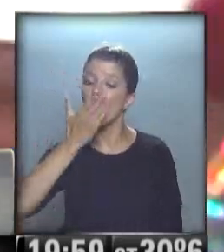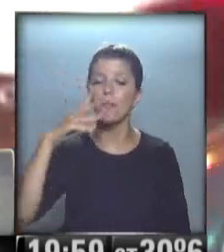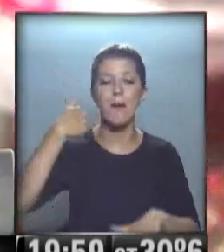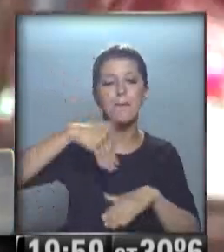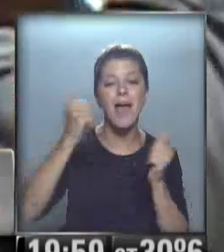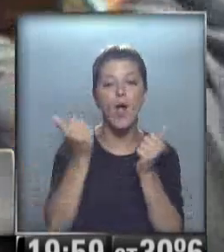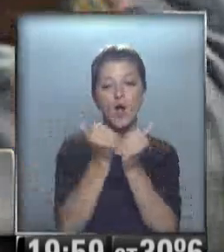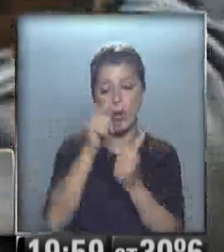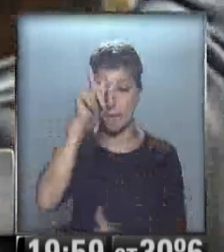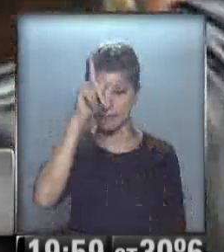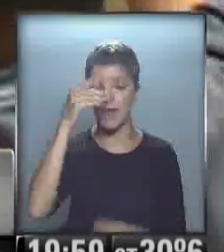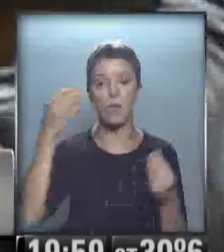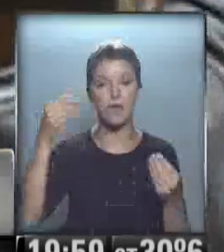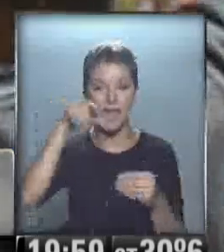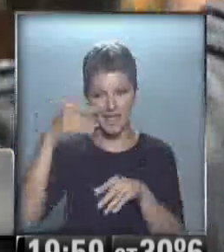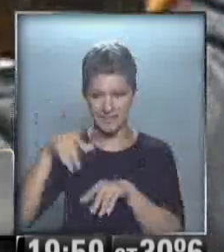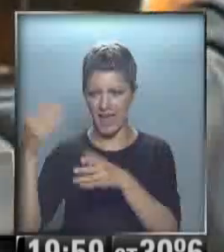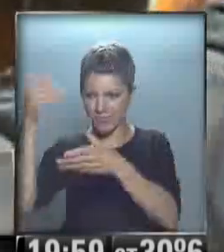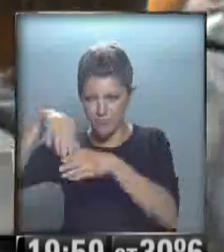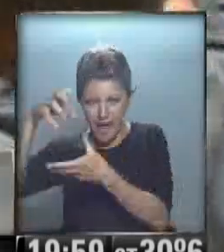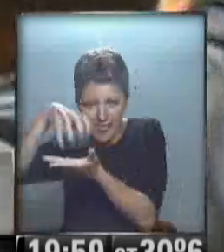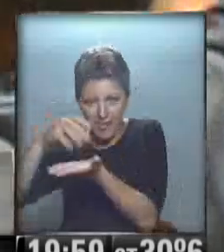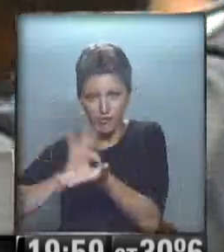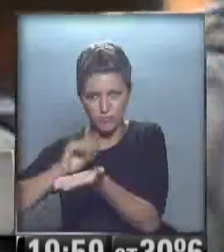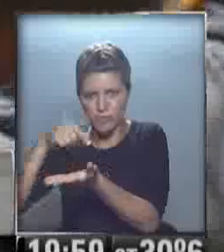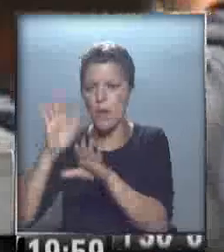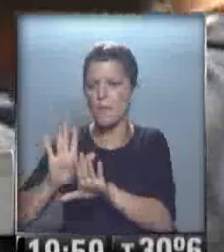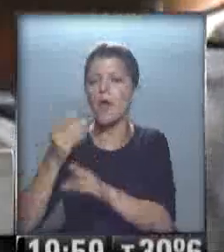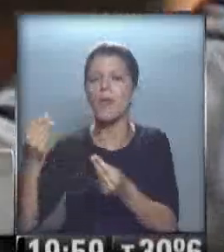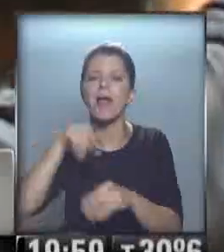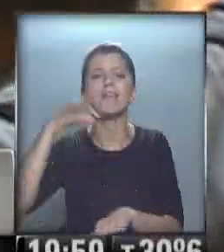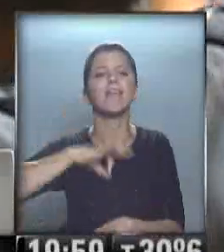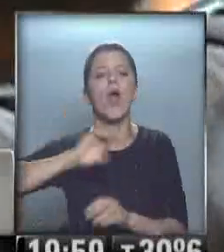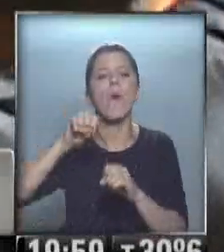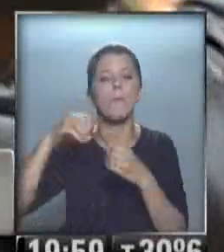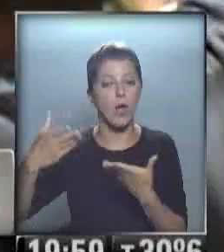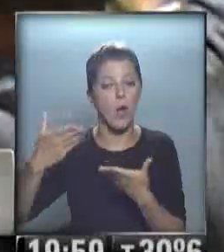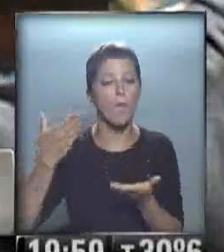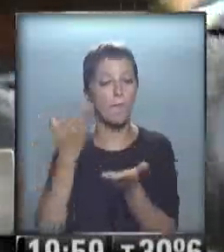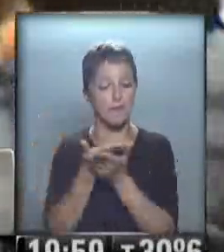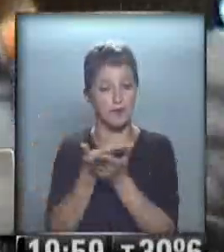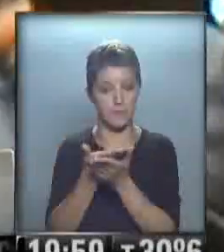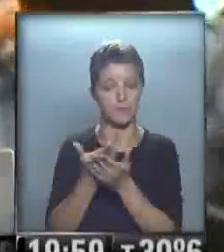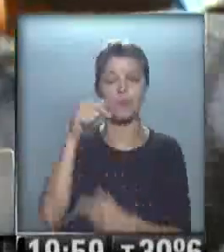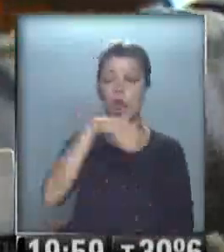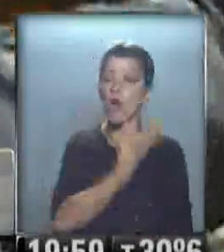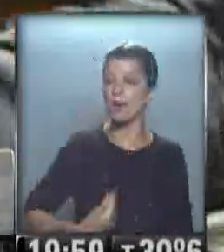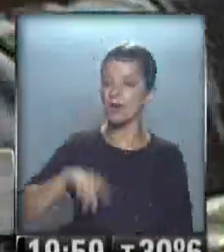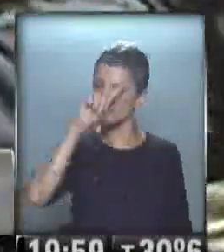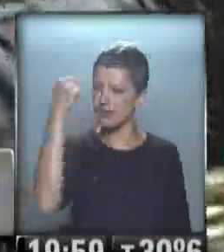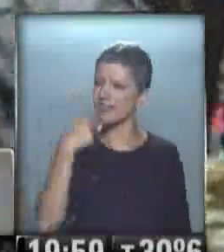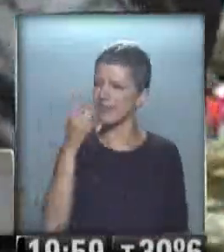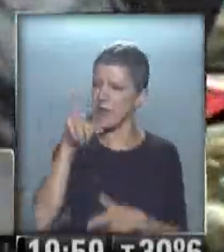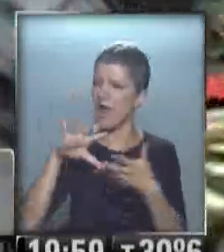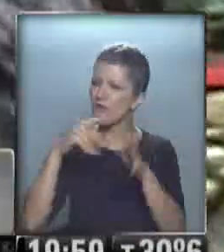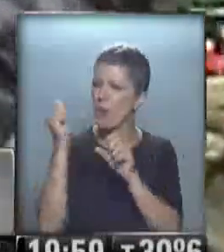con la policía que se había autoacuartelado en reclamo de mejores salarios. Desde el gobierno nacional criticaron el accionar del